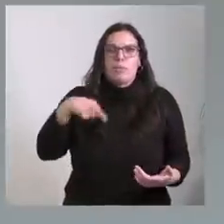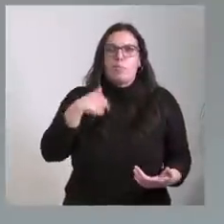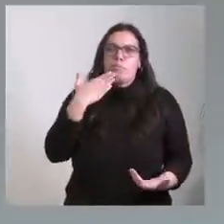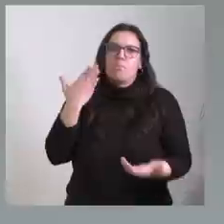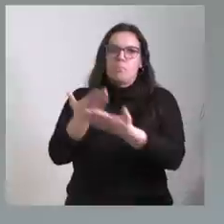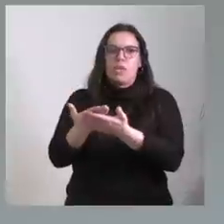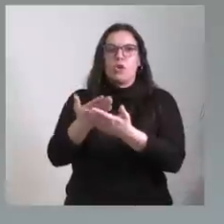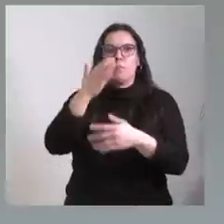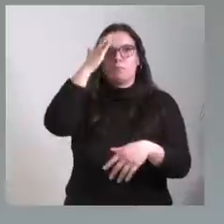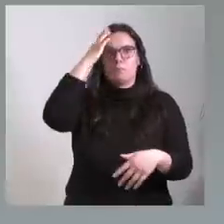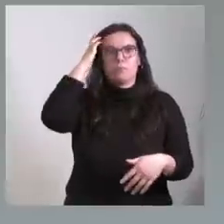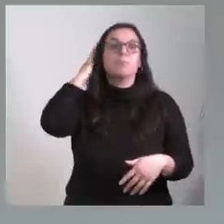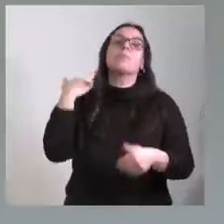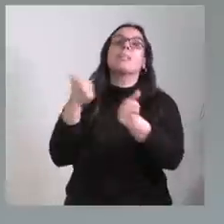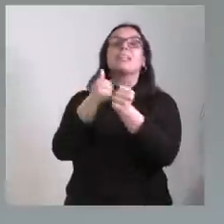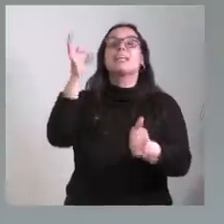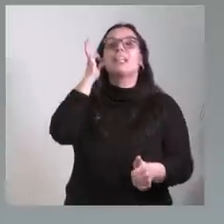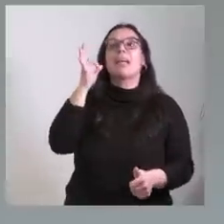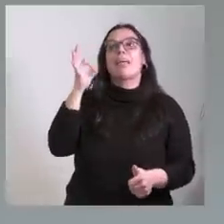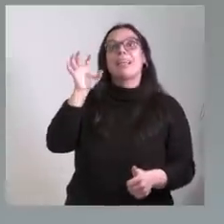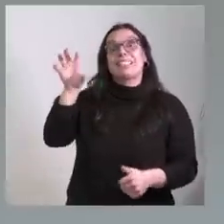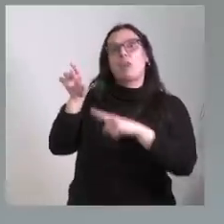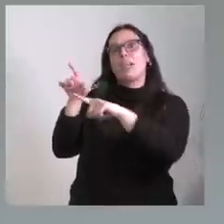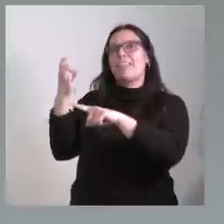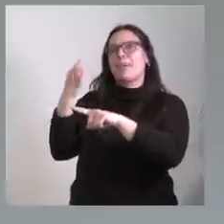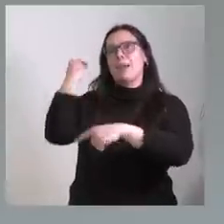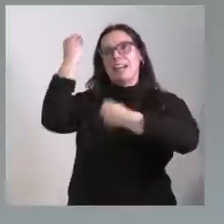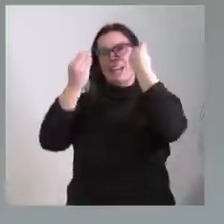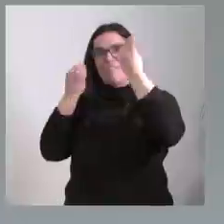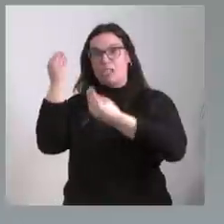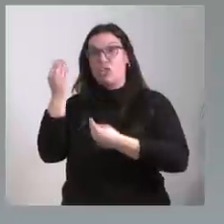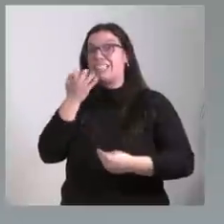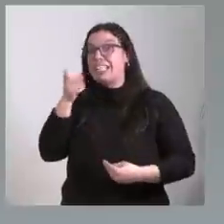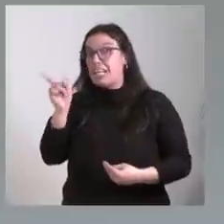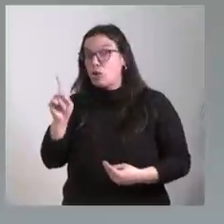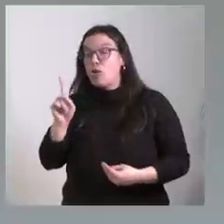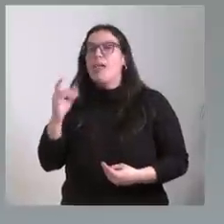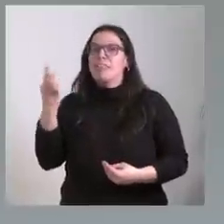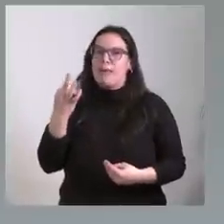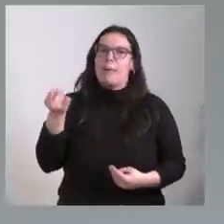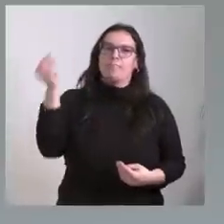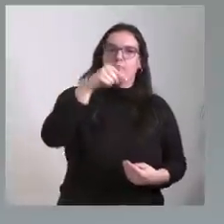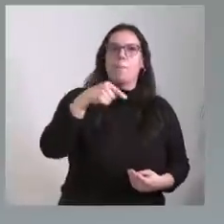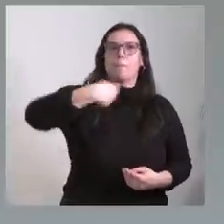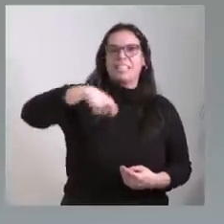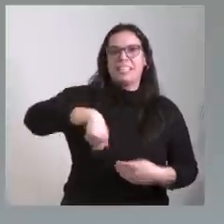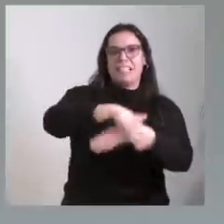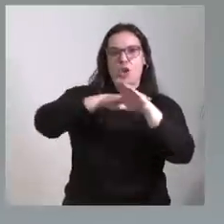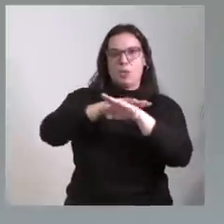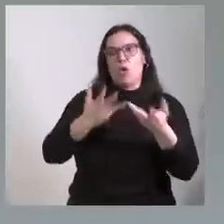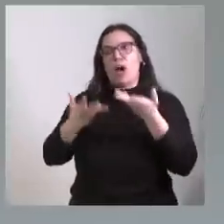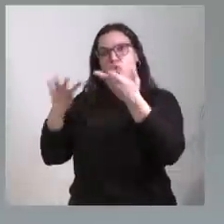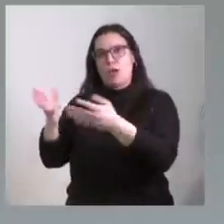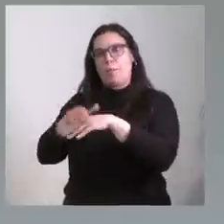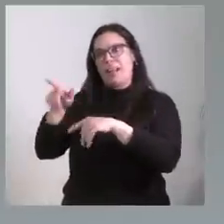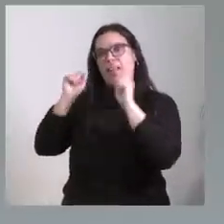a la secretaria de estado una reflexión y si ella no Reflexiona A lo mejor es el presidente del gobierno quien tiene que ayudarla a reflexionar y